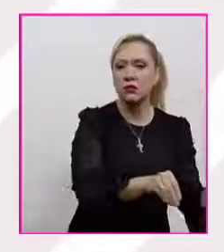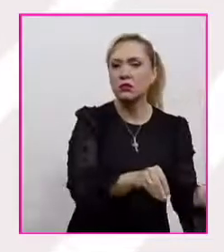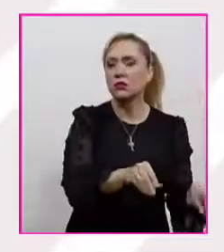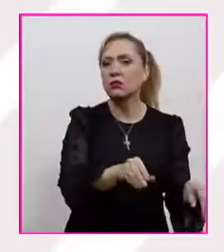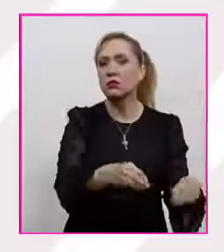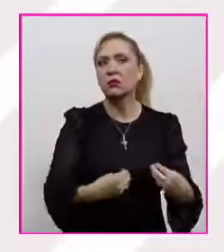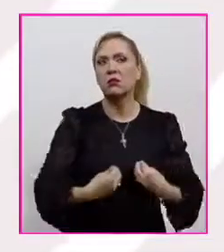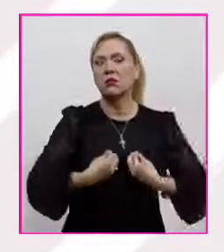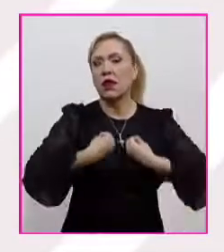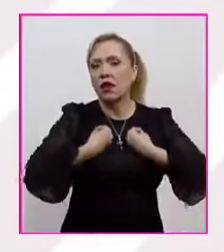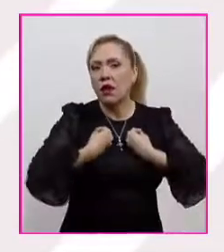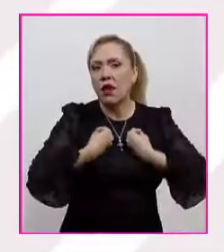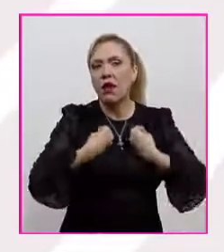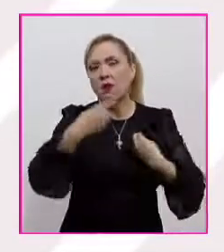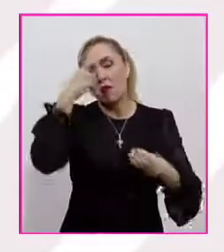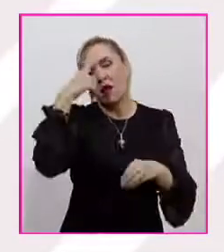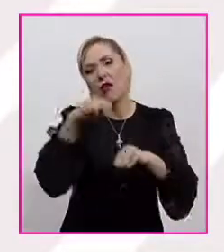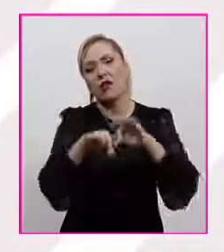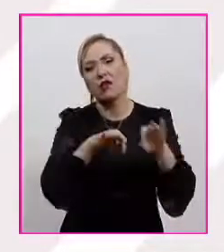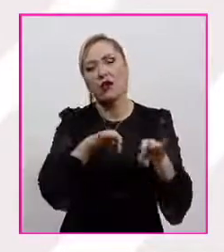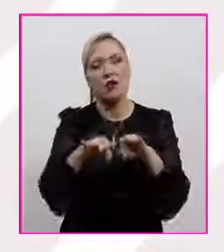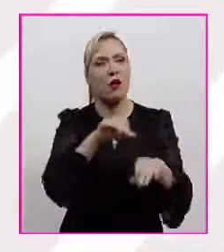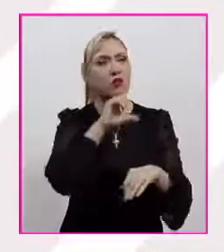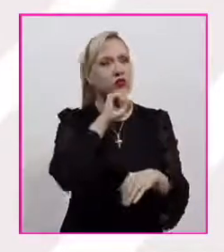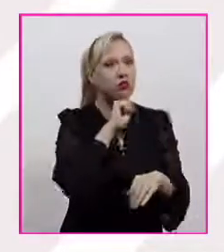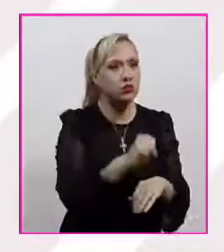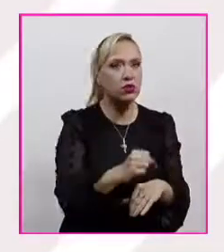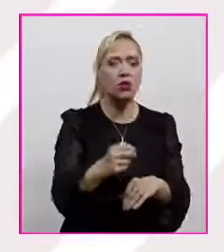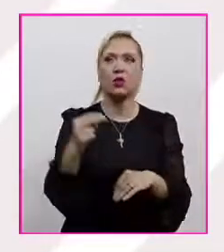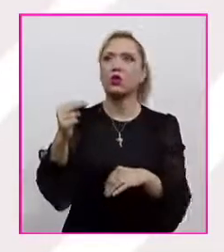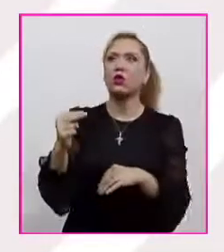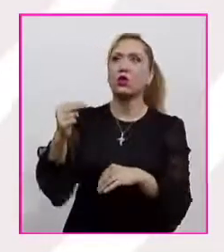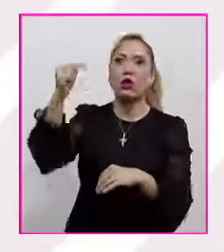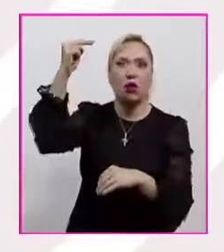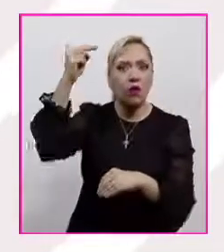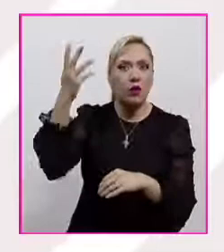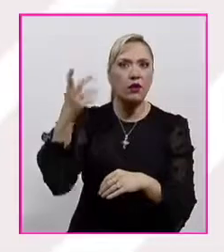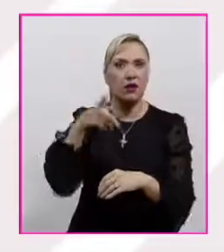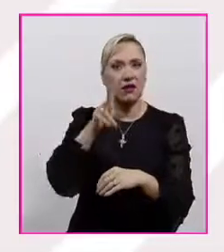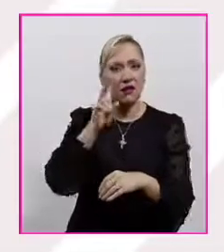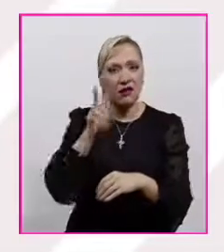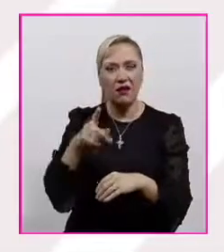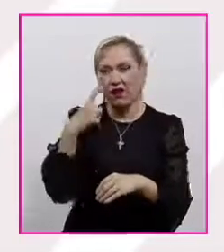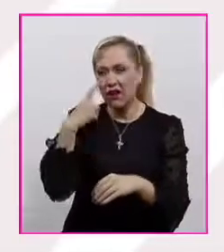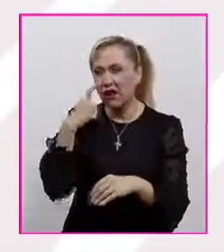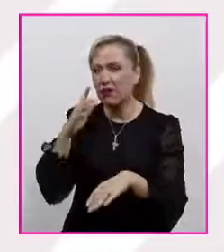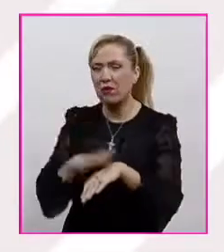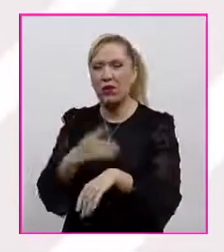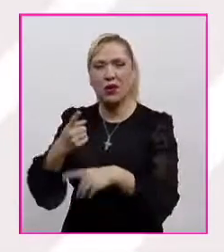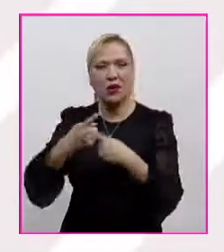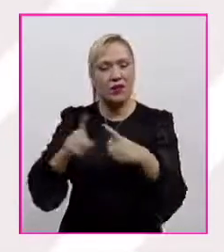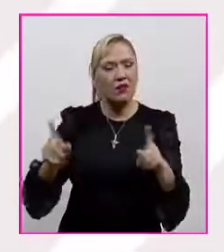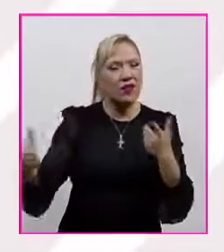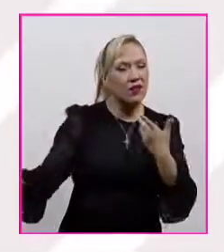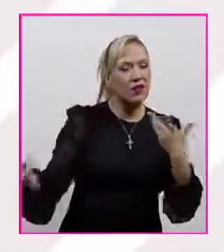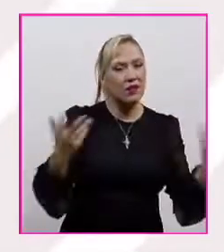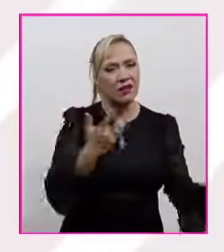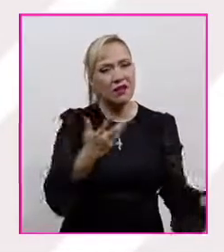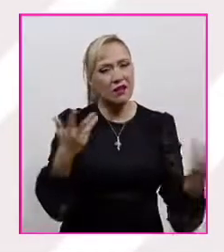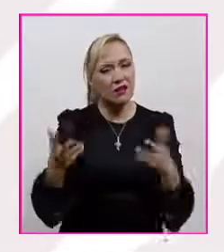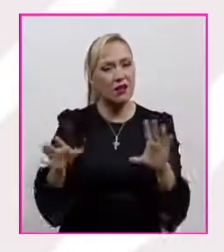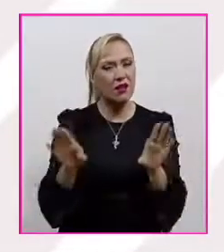a empleos estables de personas del norte global, etcétera? O sea, ¿por qué hay estas distinciones inclusive en